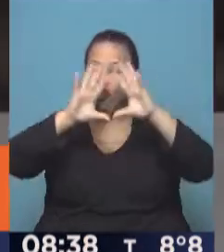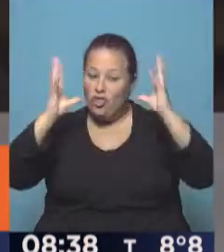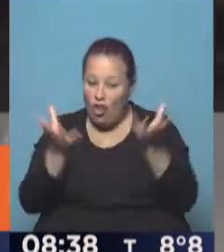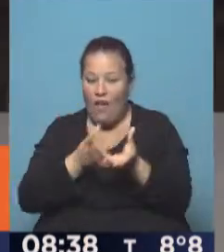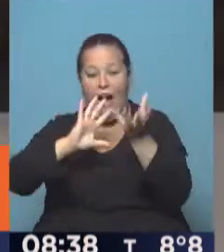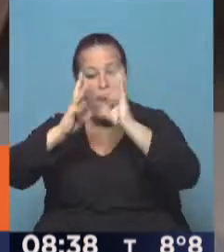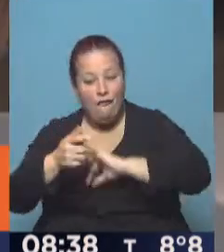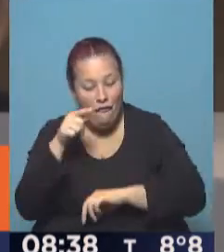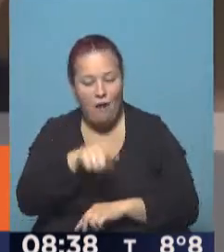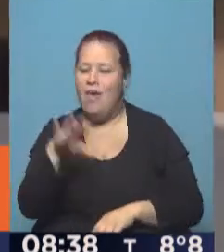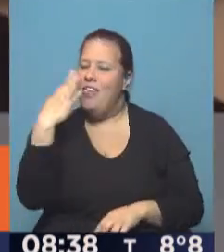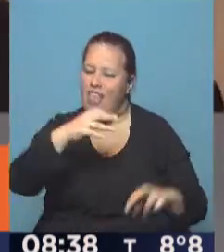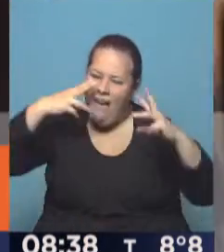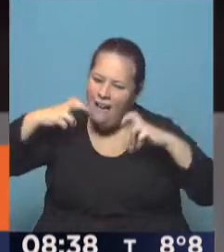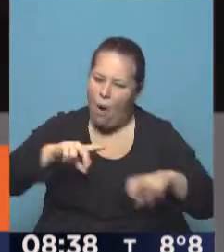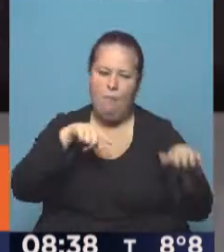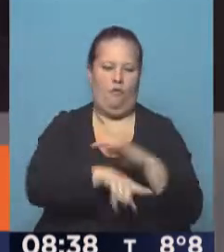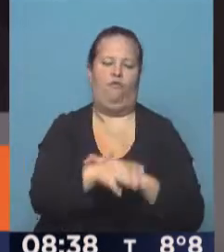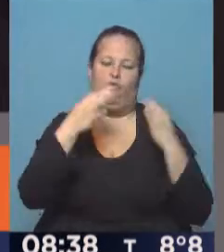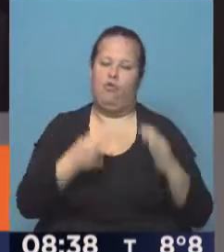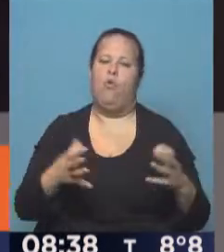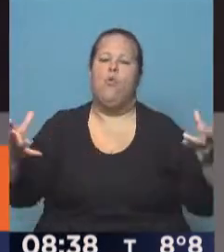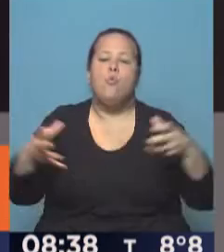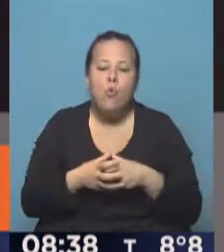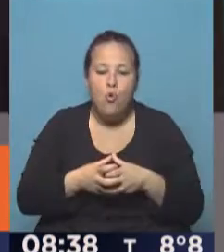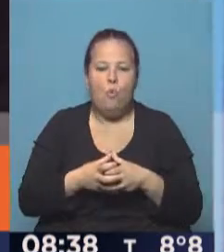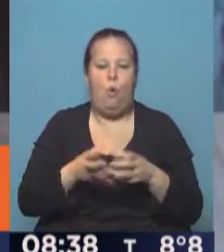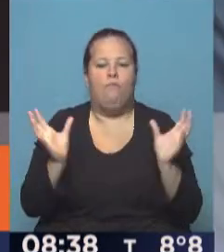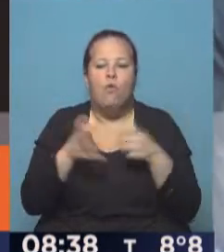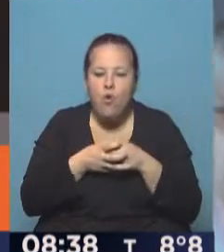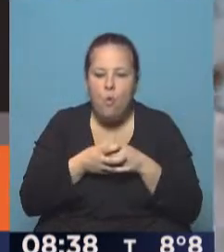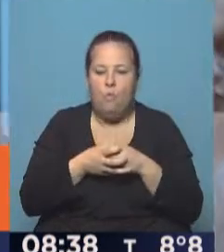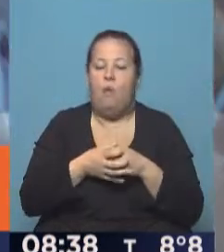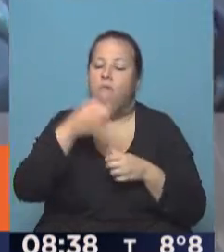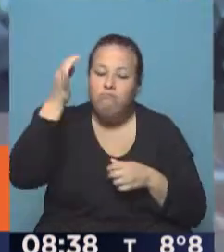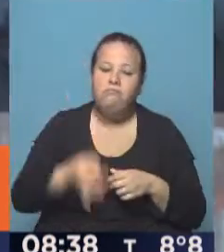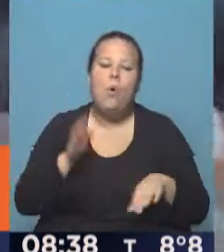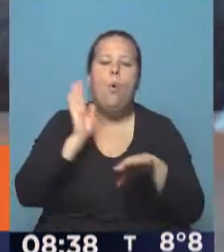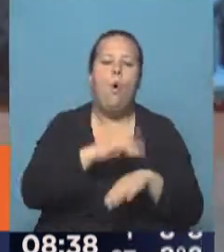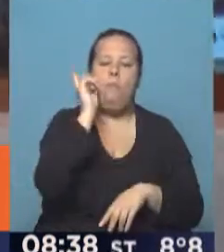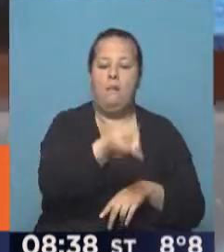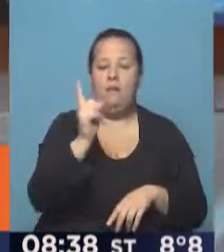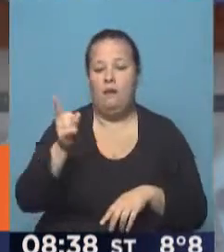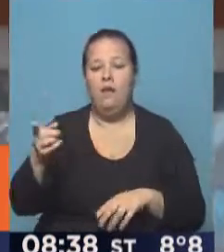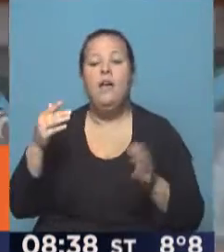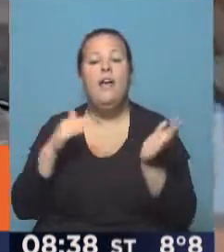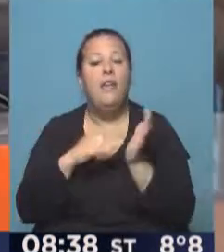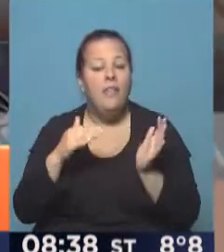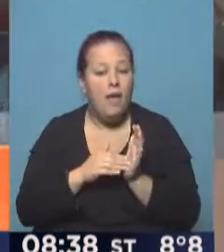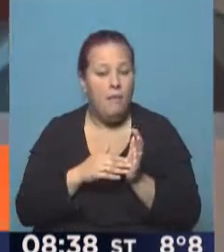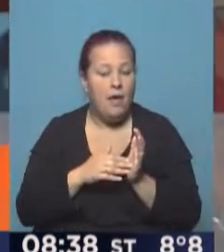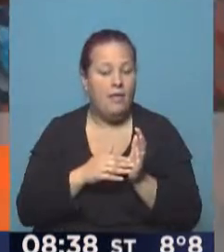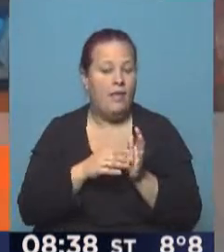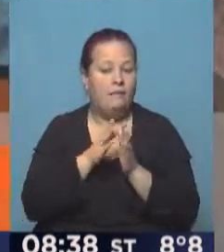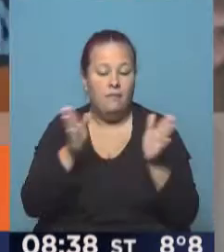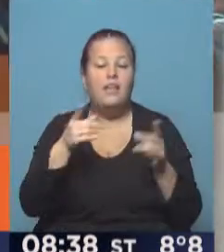sistema debe ser investigado como tal, como un conjunto, como un bloque y determinar las responsabilidades a partir del